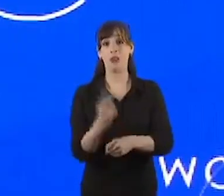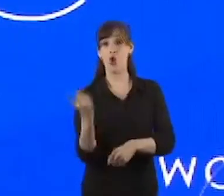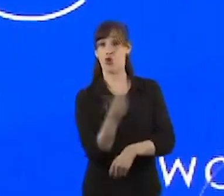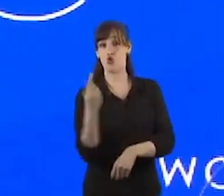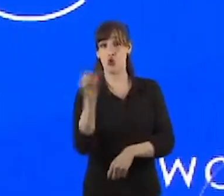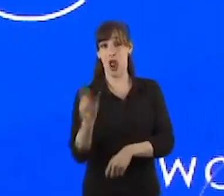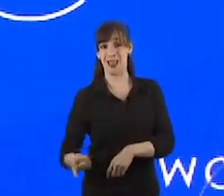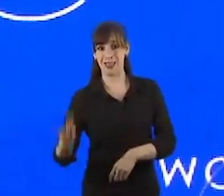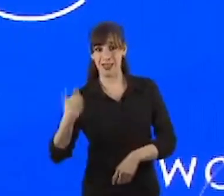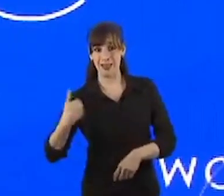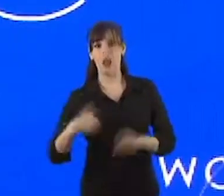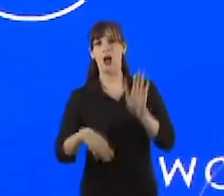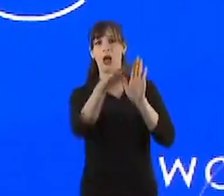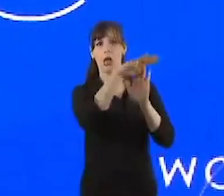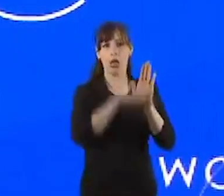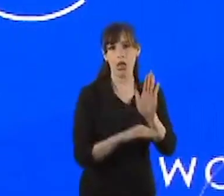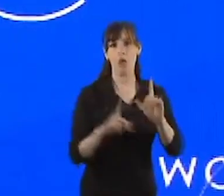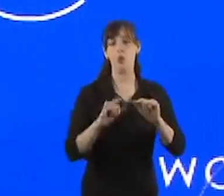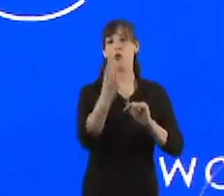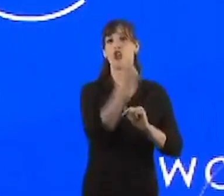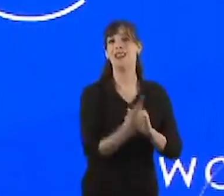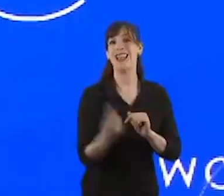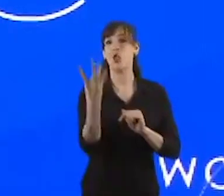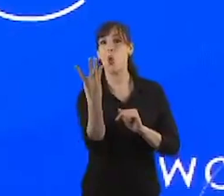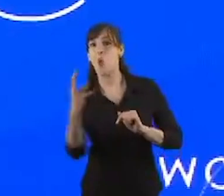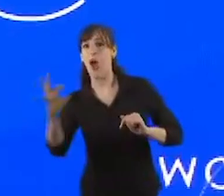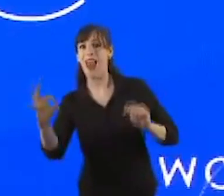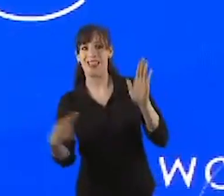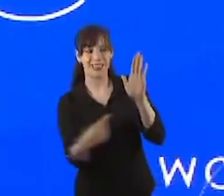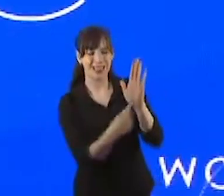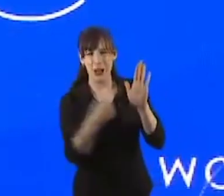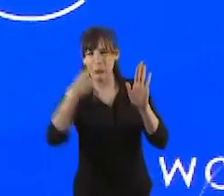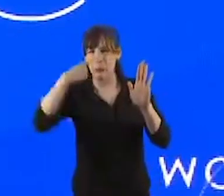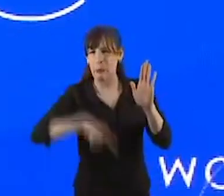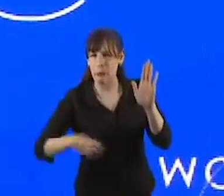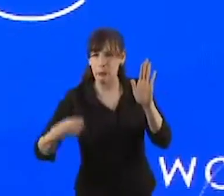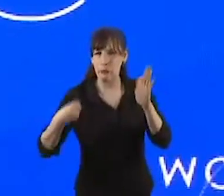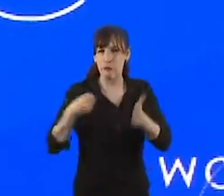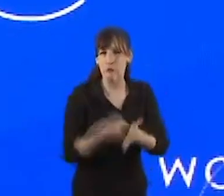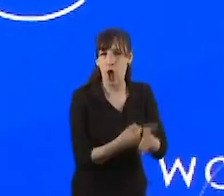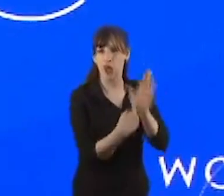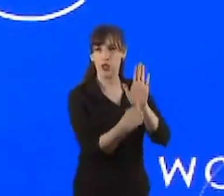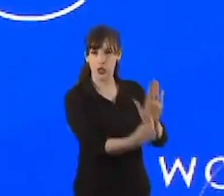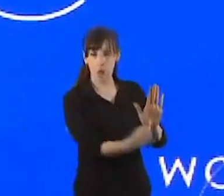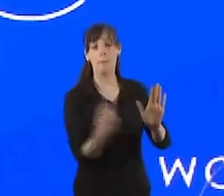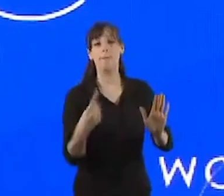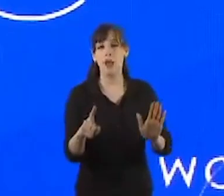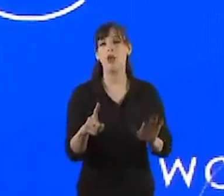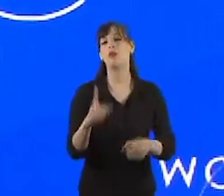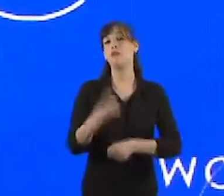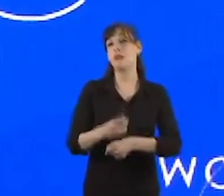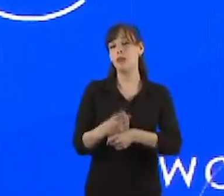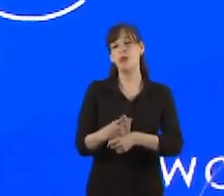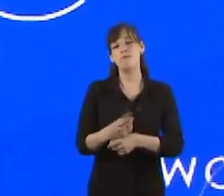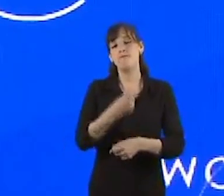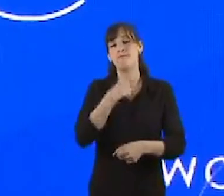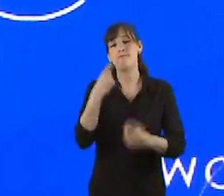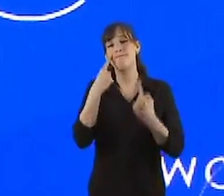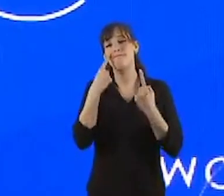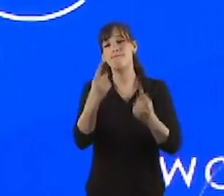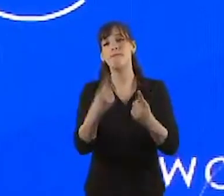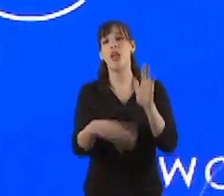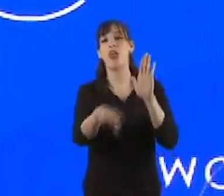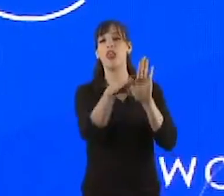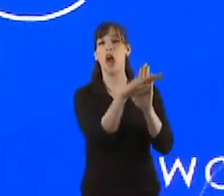mundo. Pero antes de poder dar esta discusión, sería importante que primero viéramos los datos